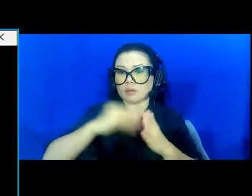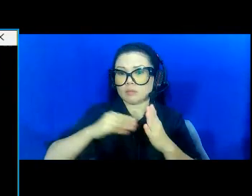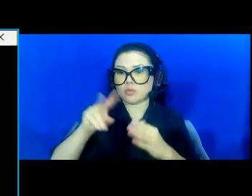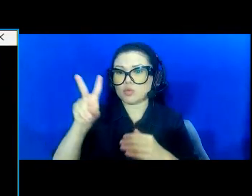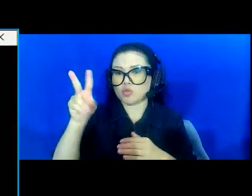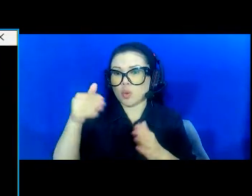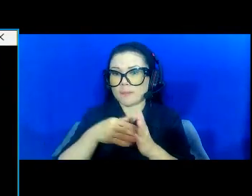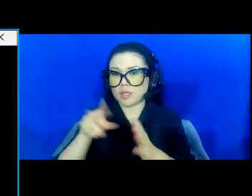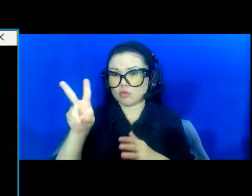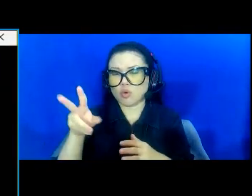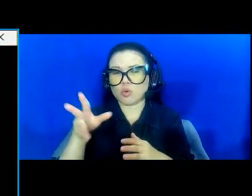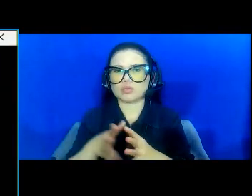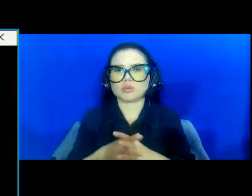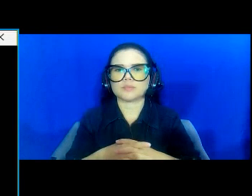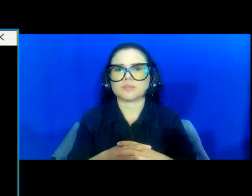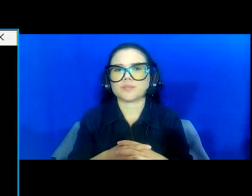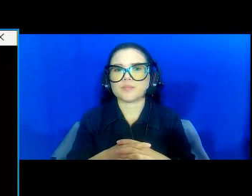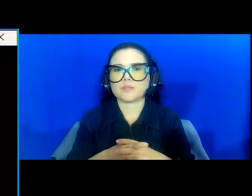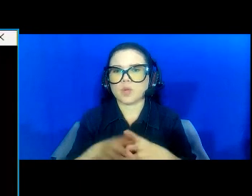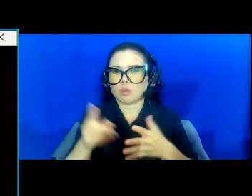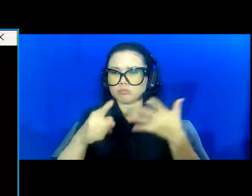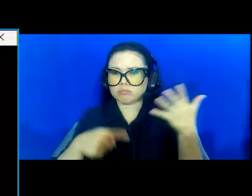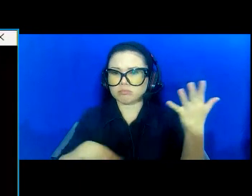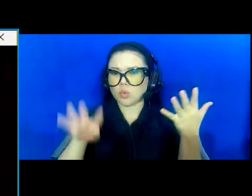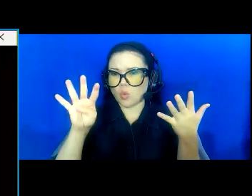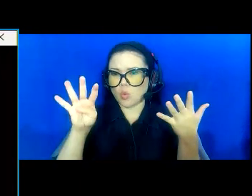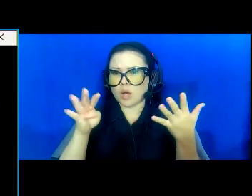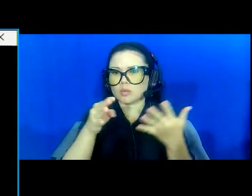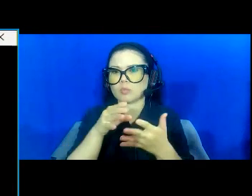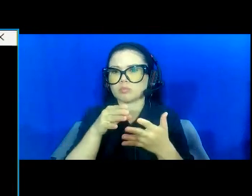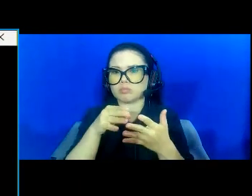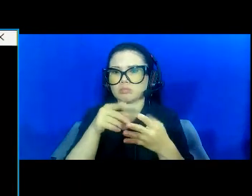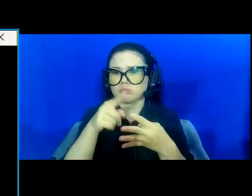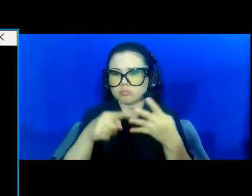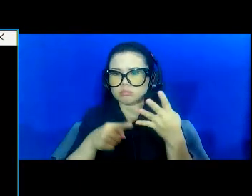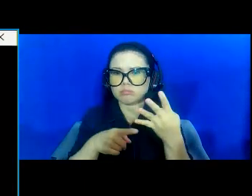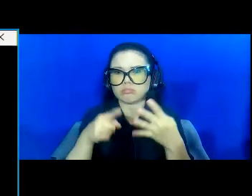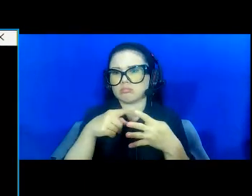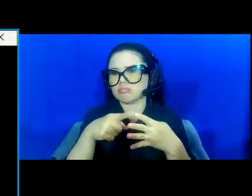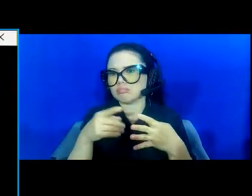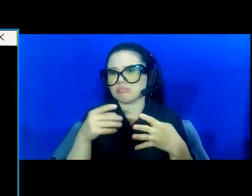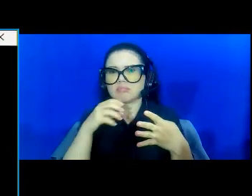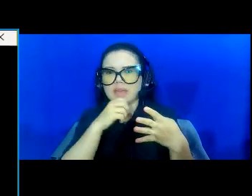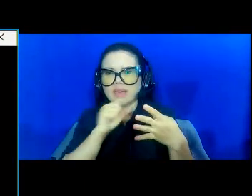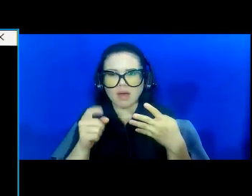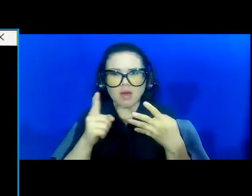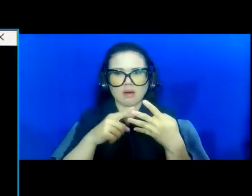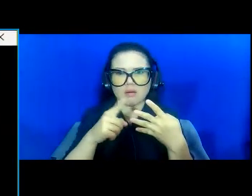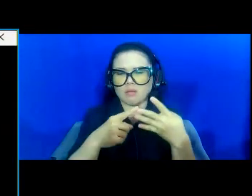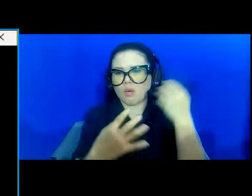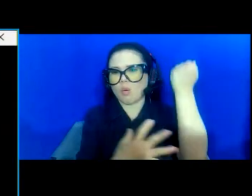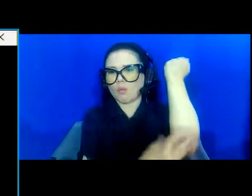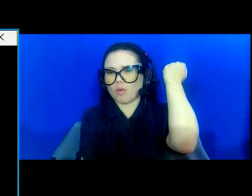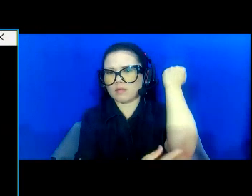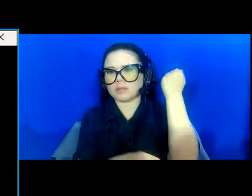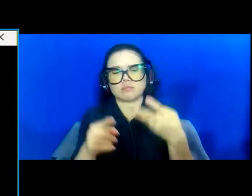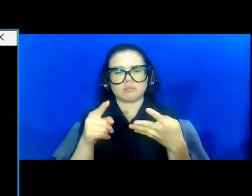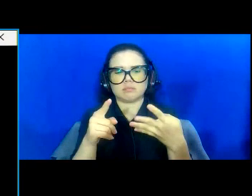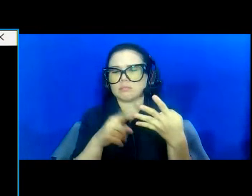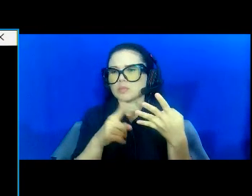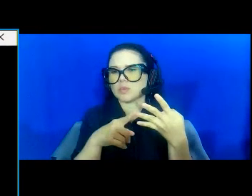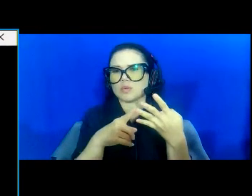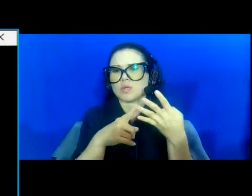de criterios encajados en esas 4 categorías, que va desde la edad, por debajo del nivel de pobreza, transportación, el